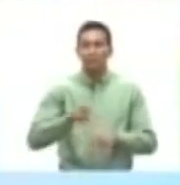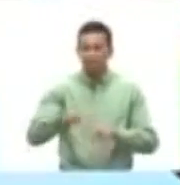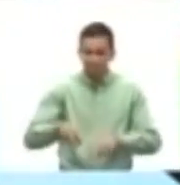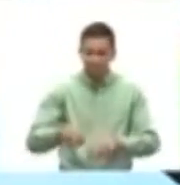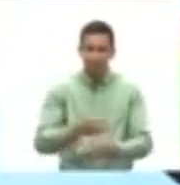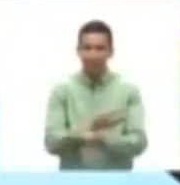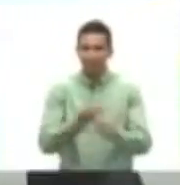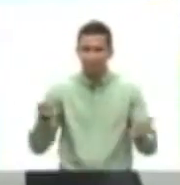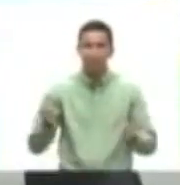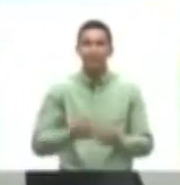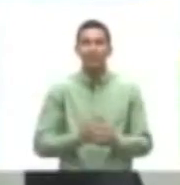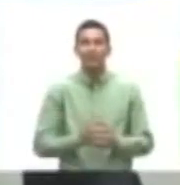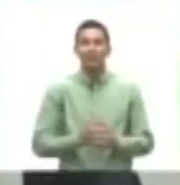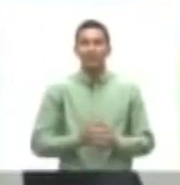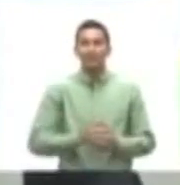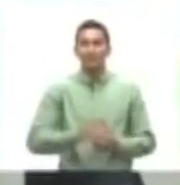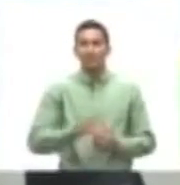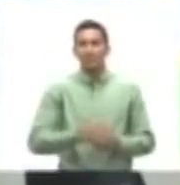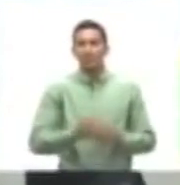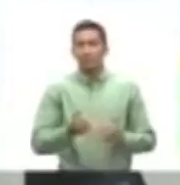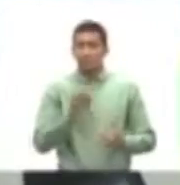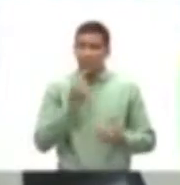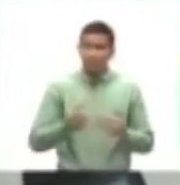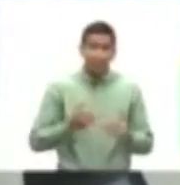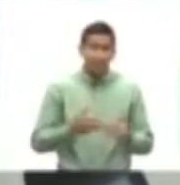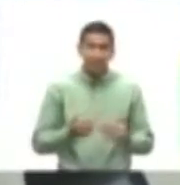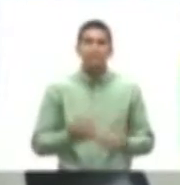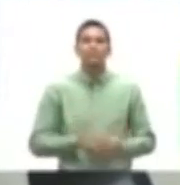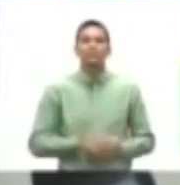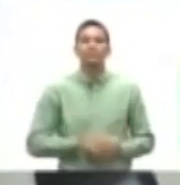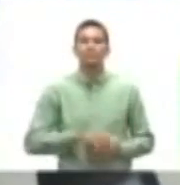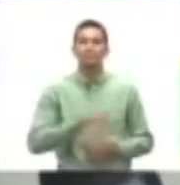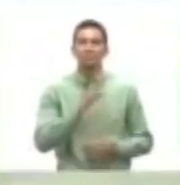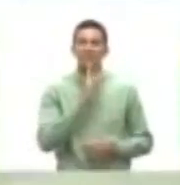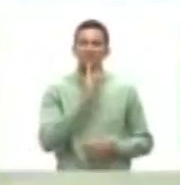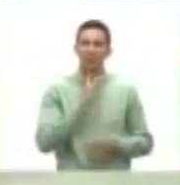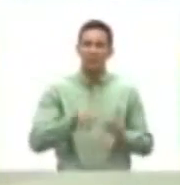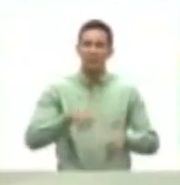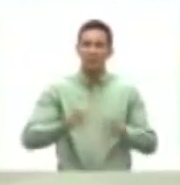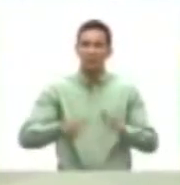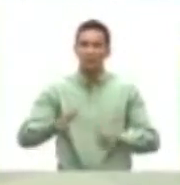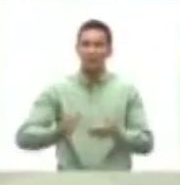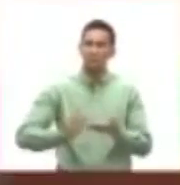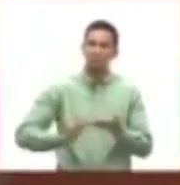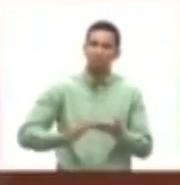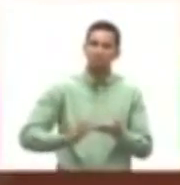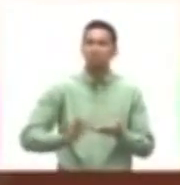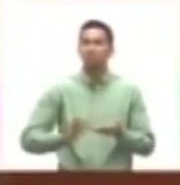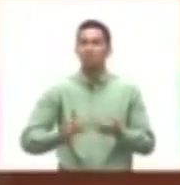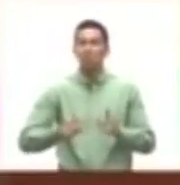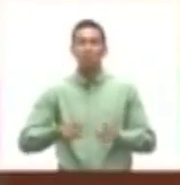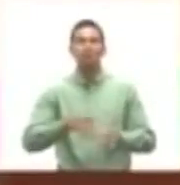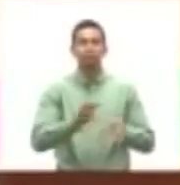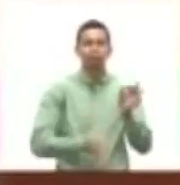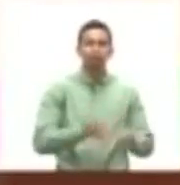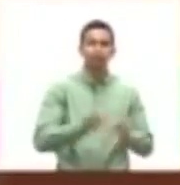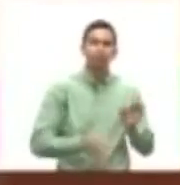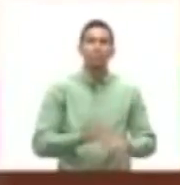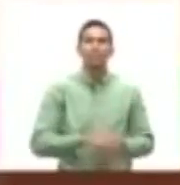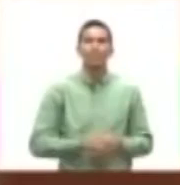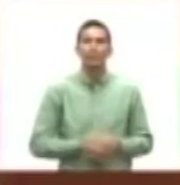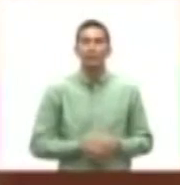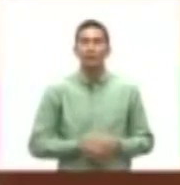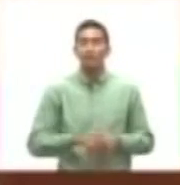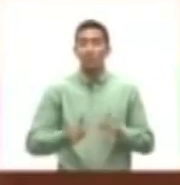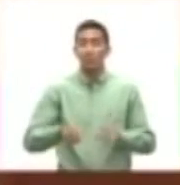Aquiles de este punto. ¿Quiénes serán entonces los amnistiados y quiénes serán los juzgados? Los que tienen delitos no